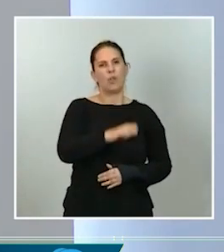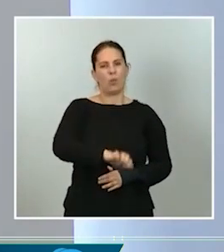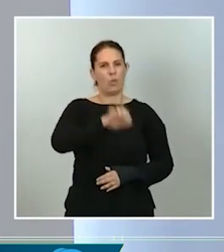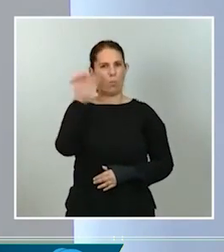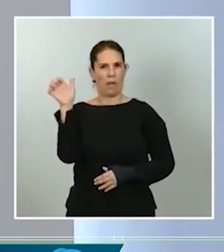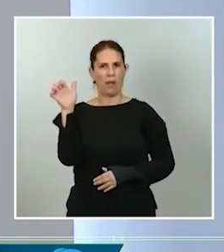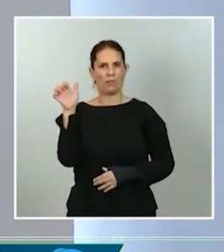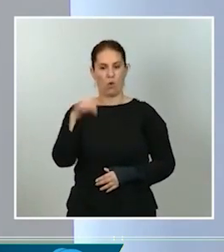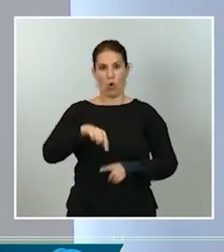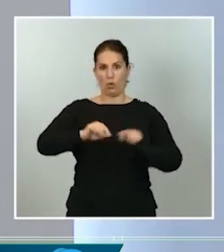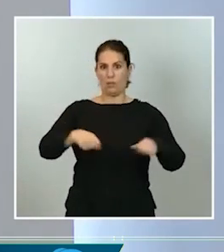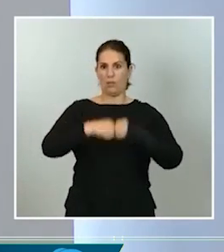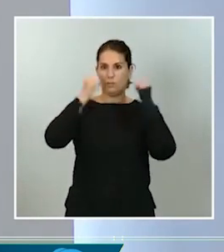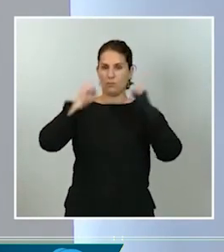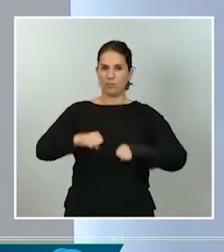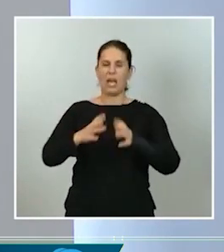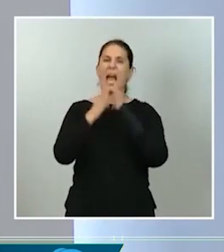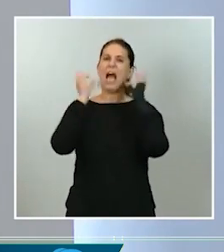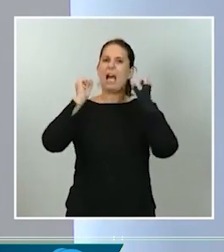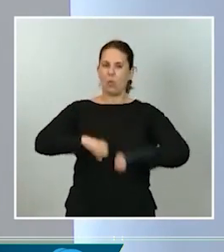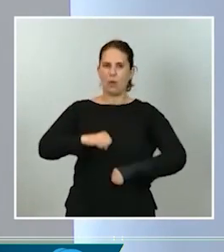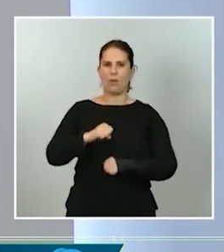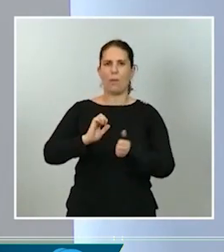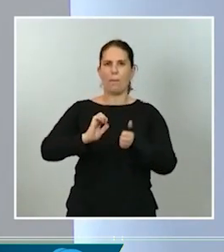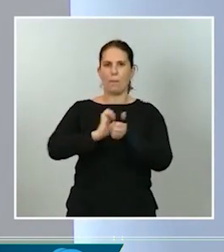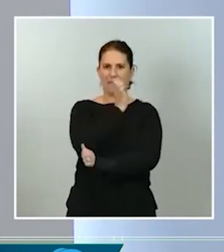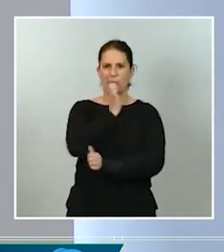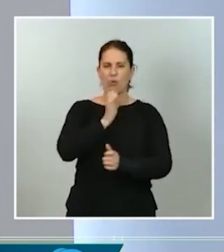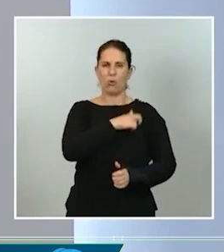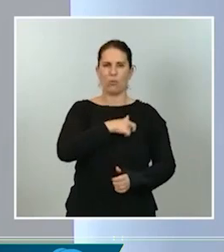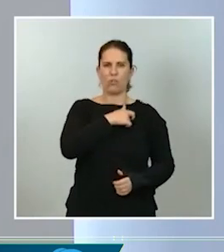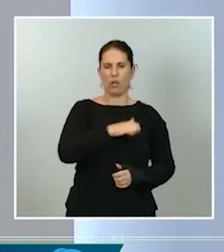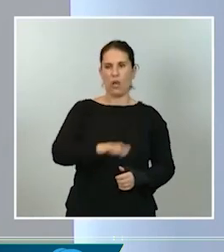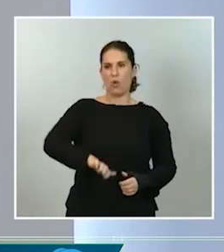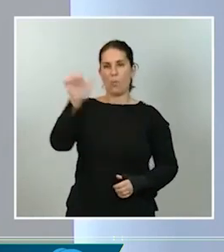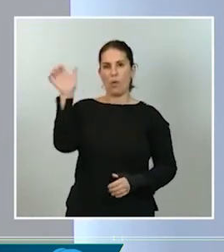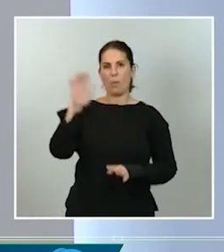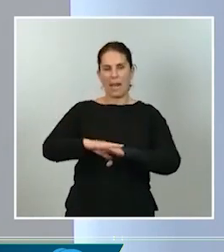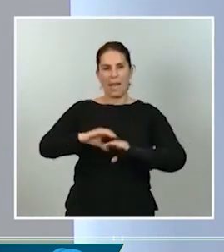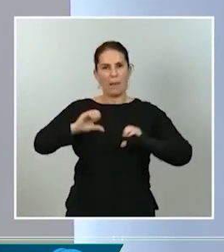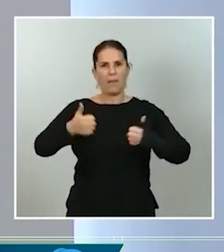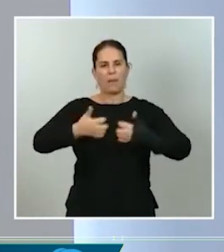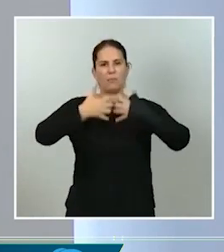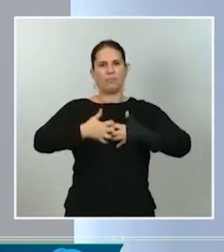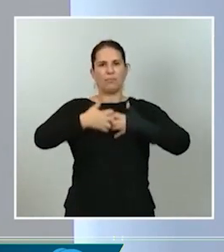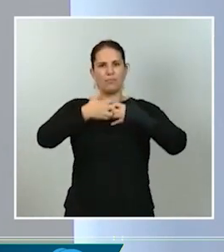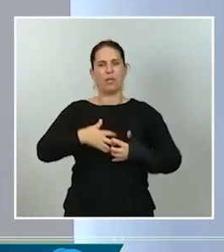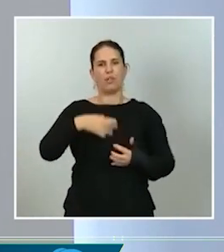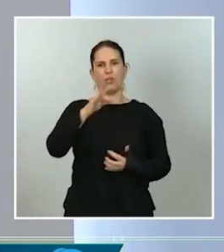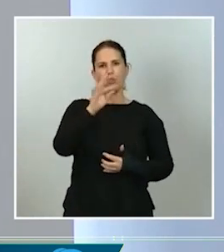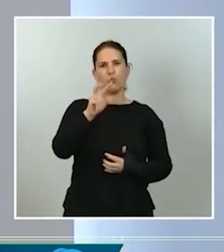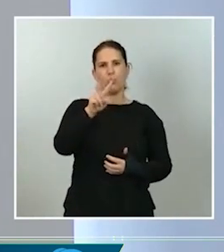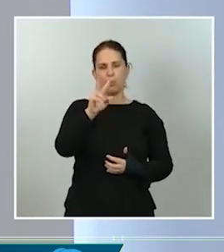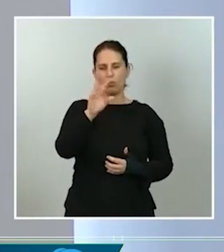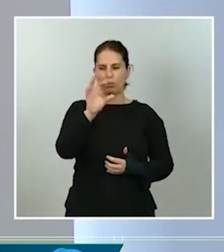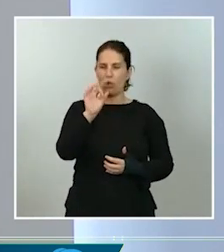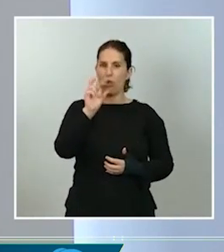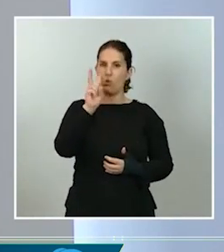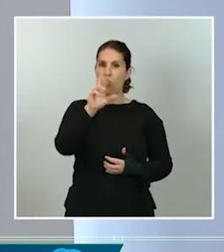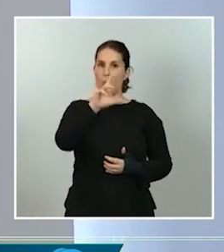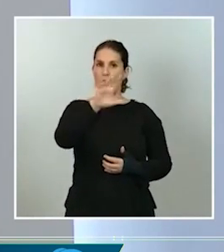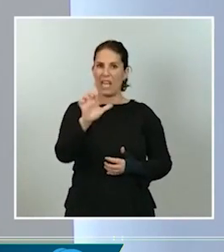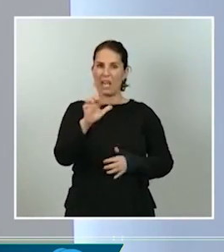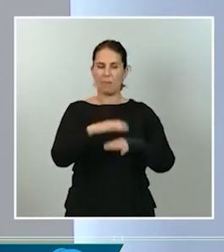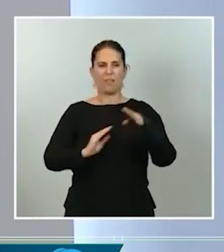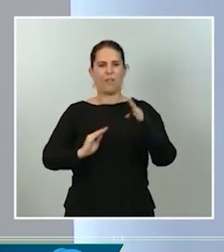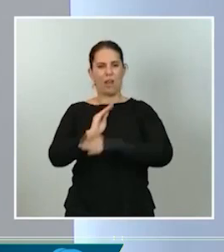presupuestos o bien paliar el déficit de ingresos. Hay que hacer como están realizando los grandes países de